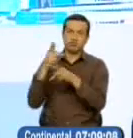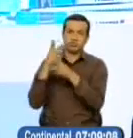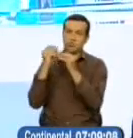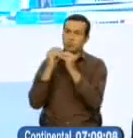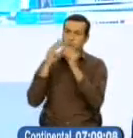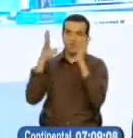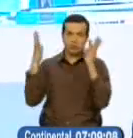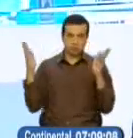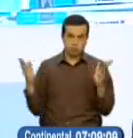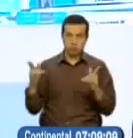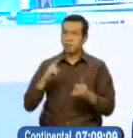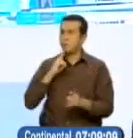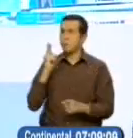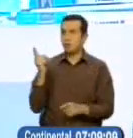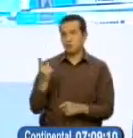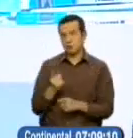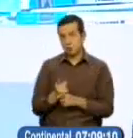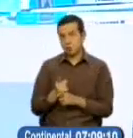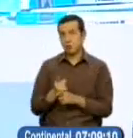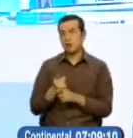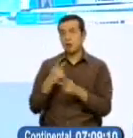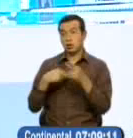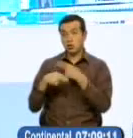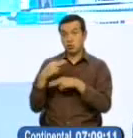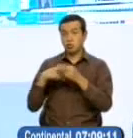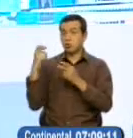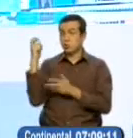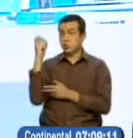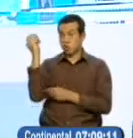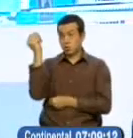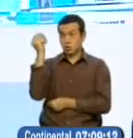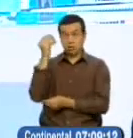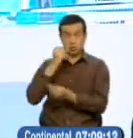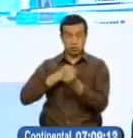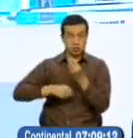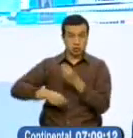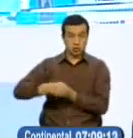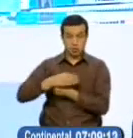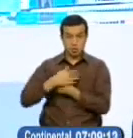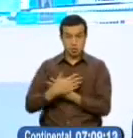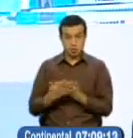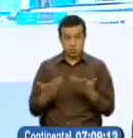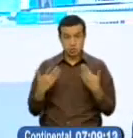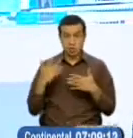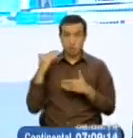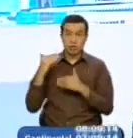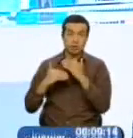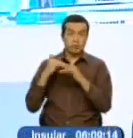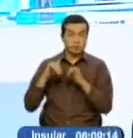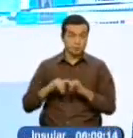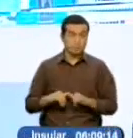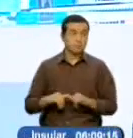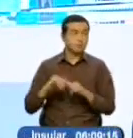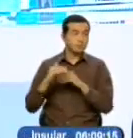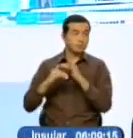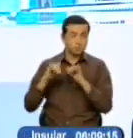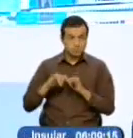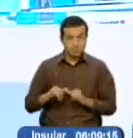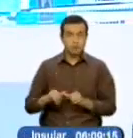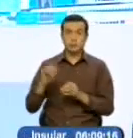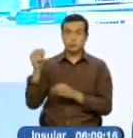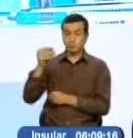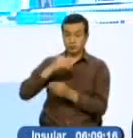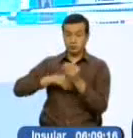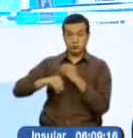más. Obviamente, este es un negocio que requiere inversión. Y conforme nosotros sigamos atrayendo